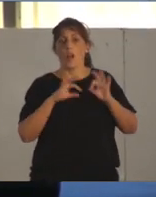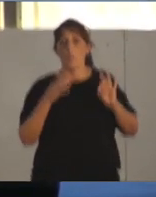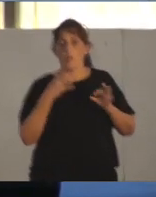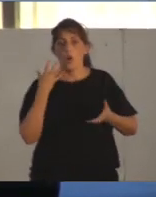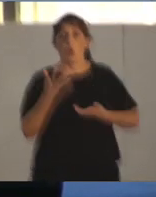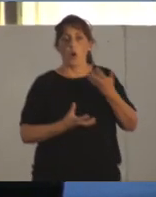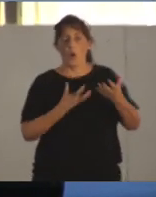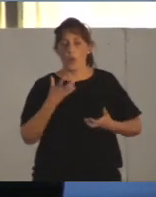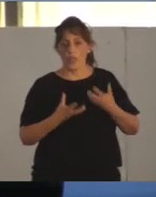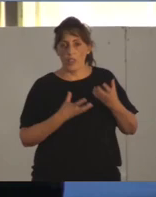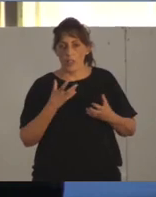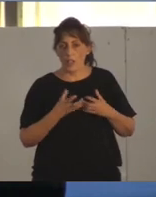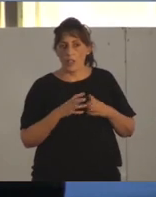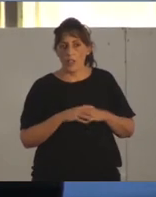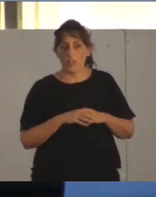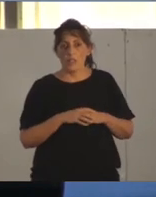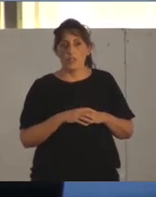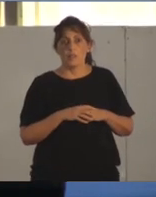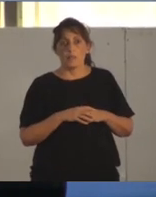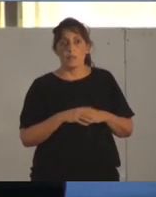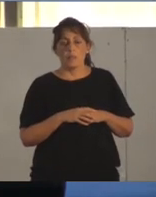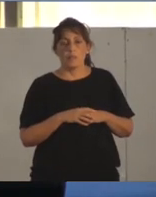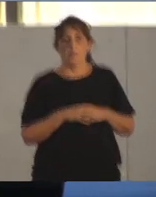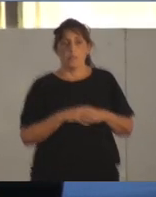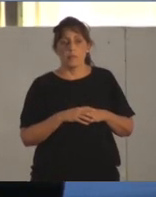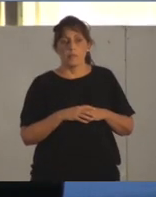prepara la cena